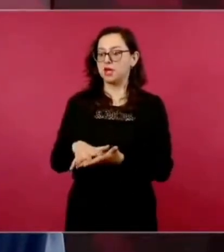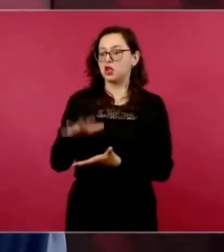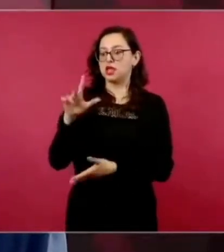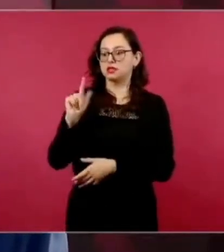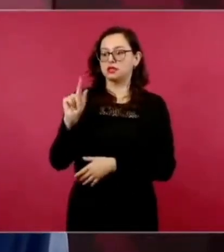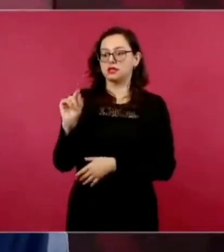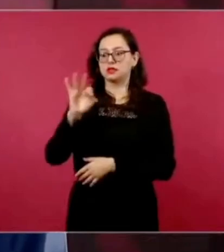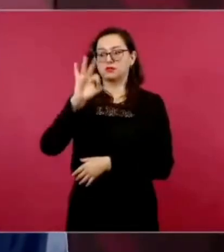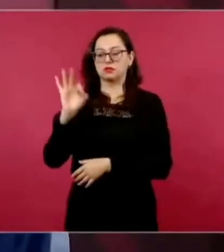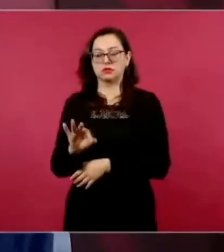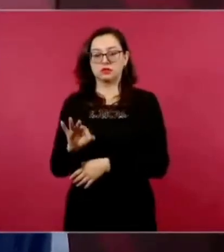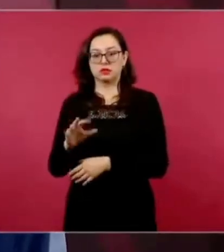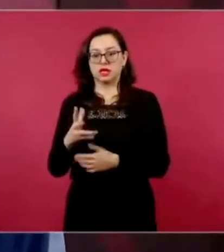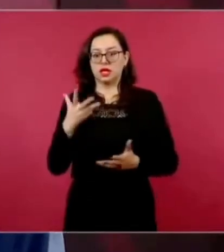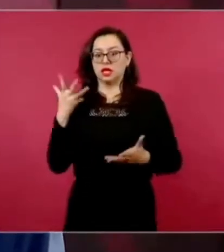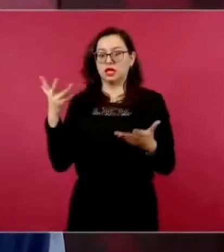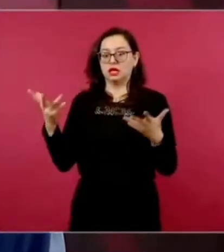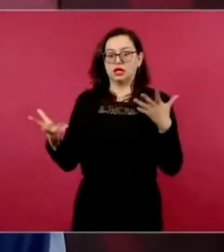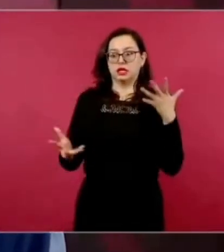preocupados. ¿Cómo